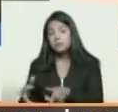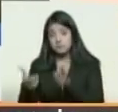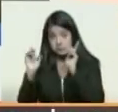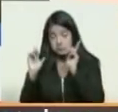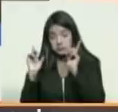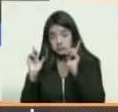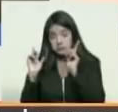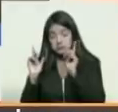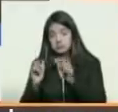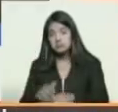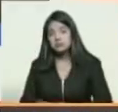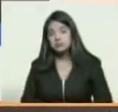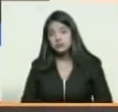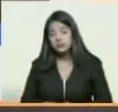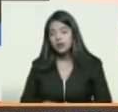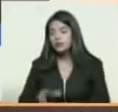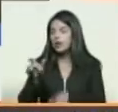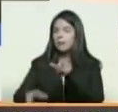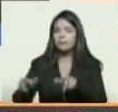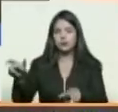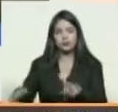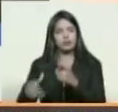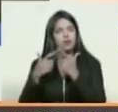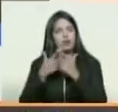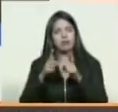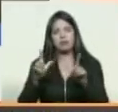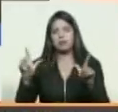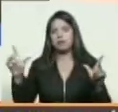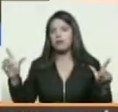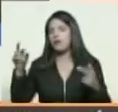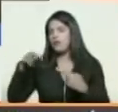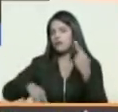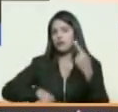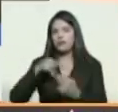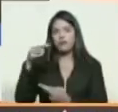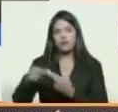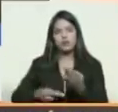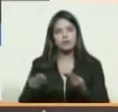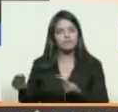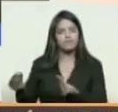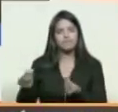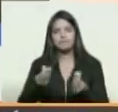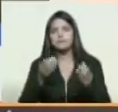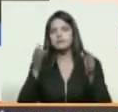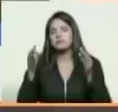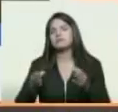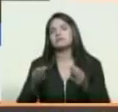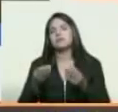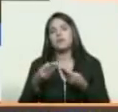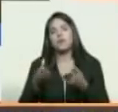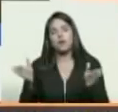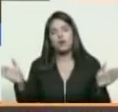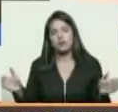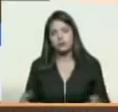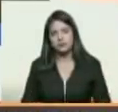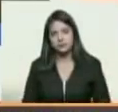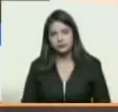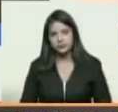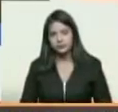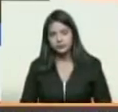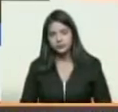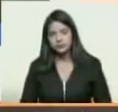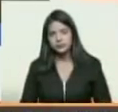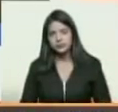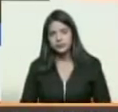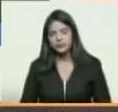creación original de una ciudadanía liberada y revolucionaria esencialmente popular. De allí